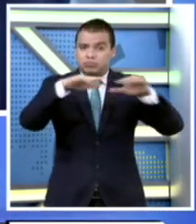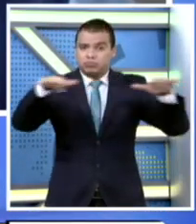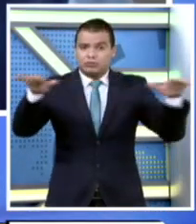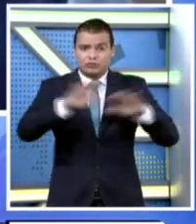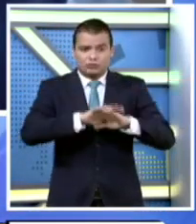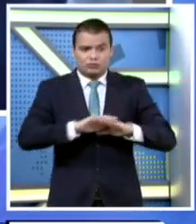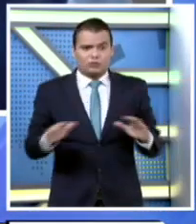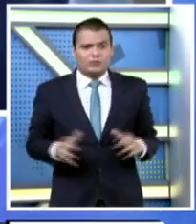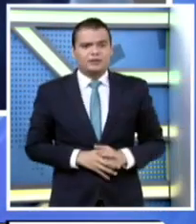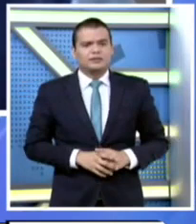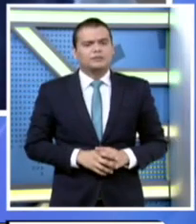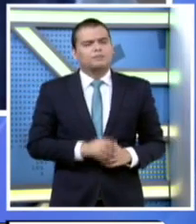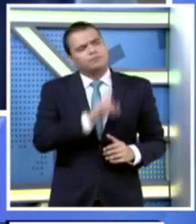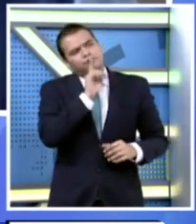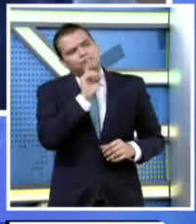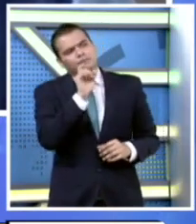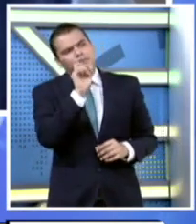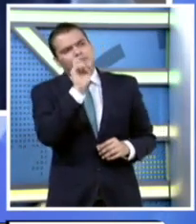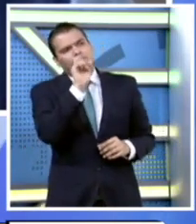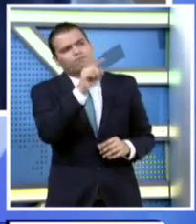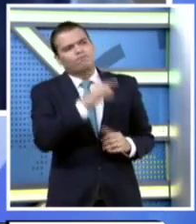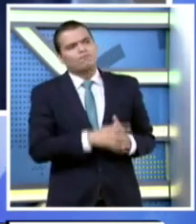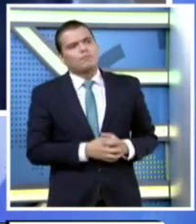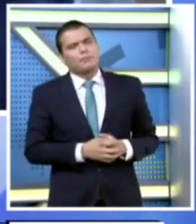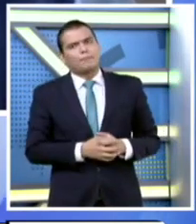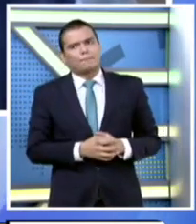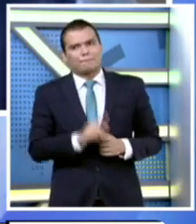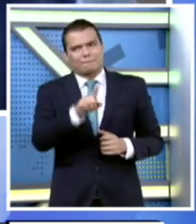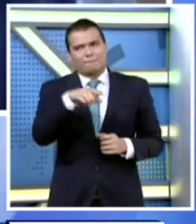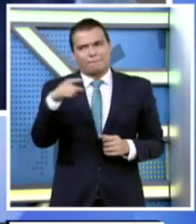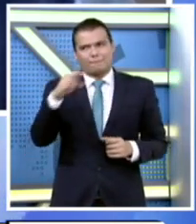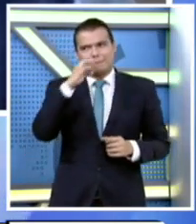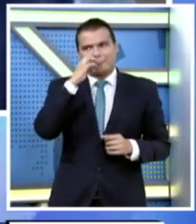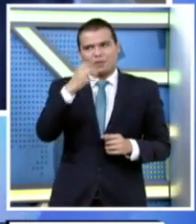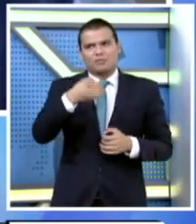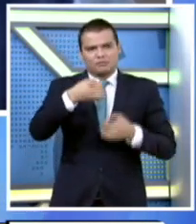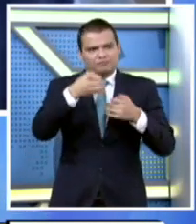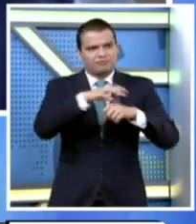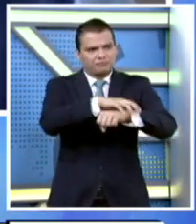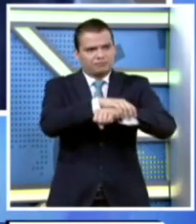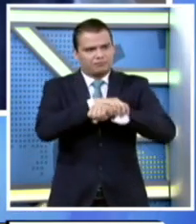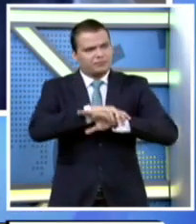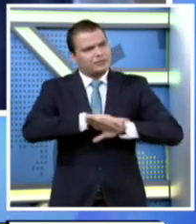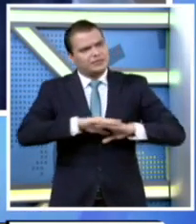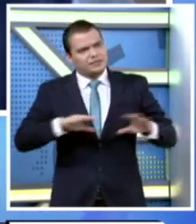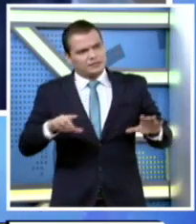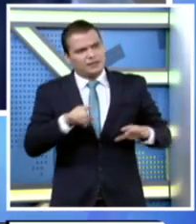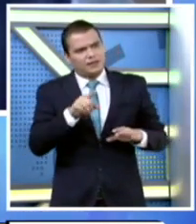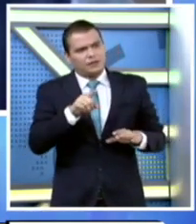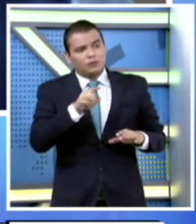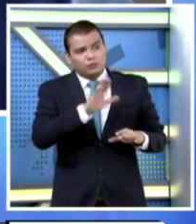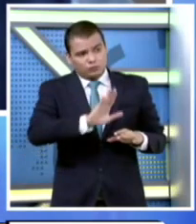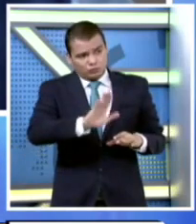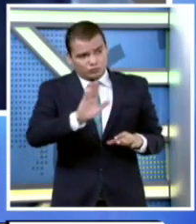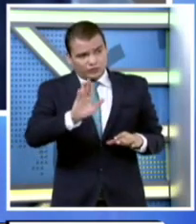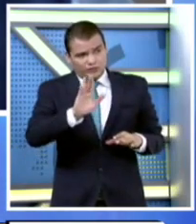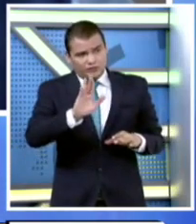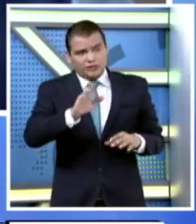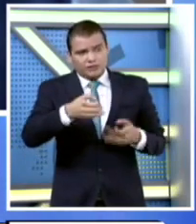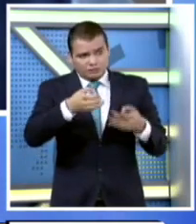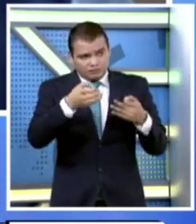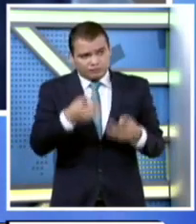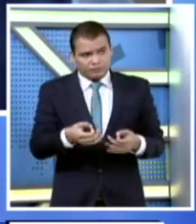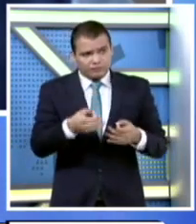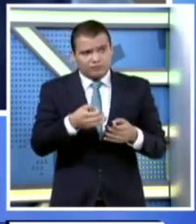Perfecto. Alcalde, quisiera regresar al caso del hombre que fue detenido. ¿Ustedes ya detectaron